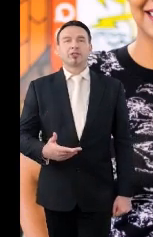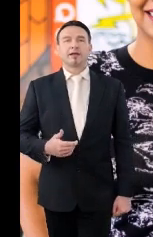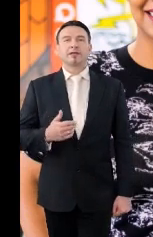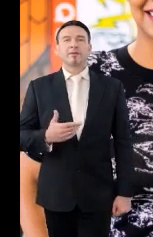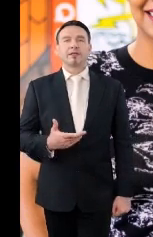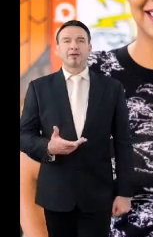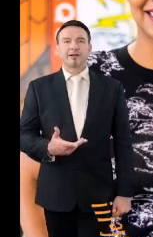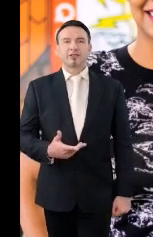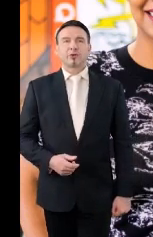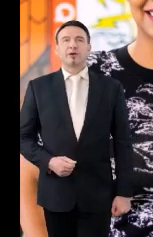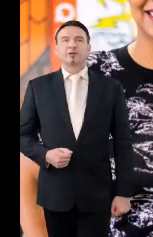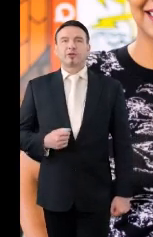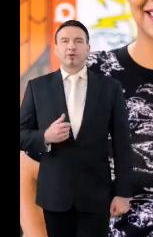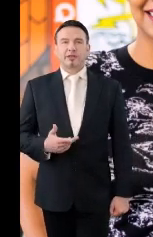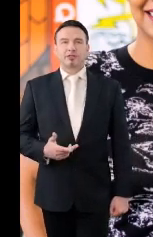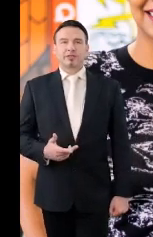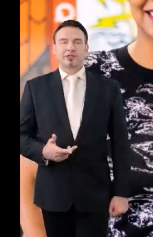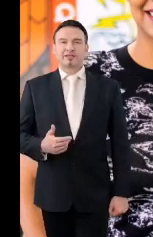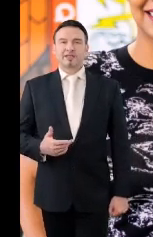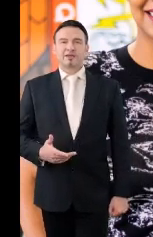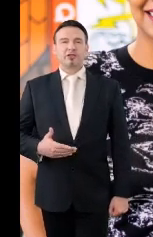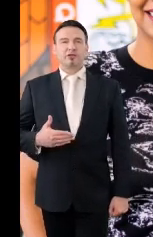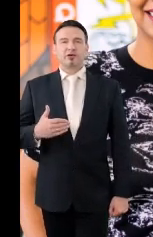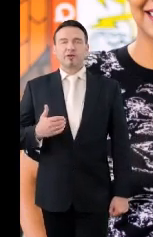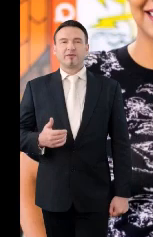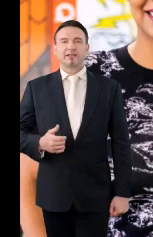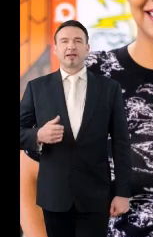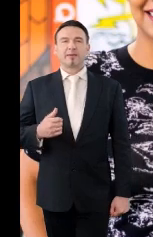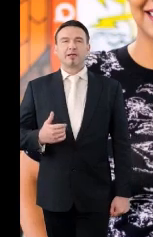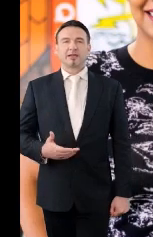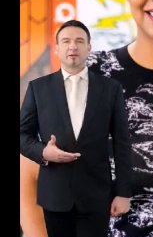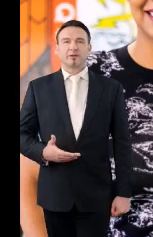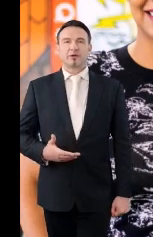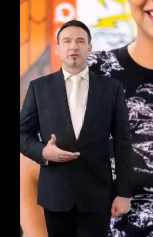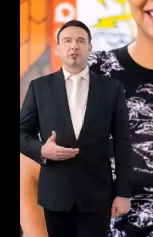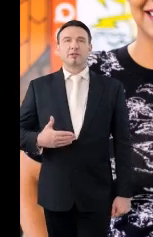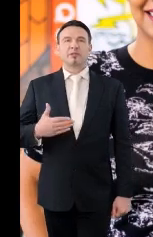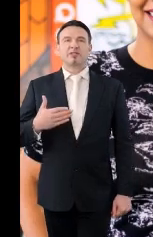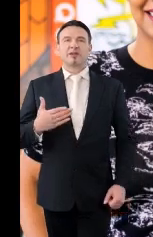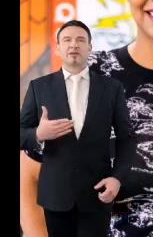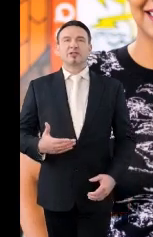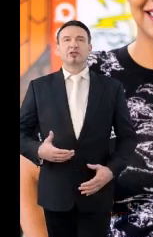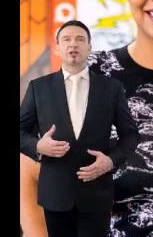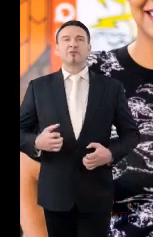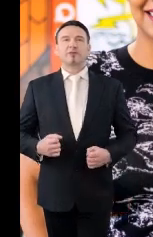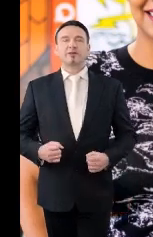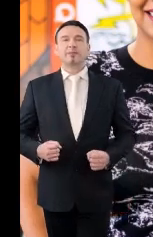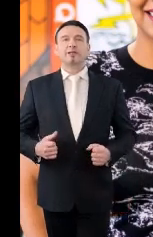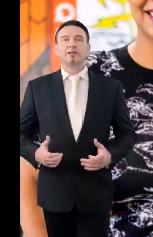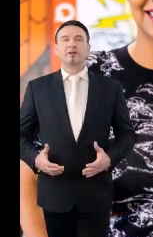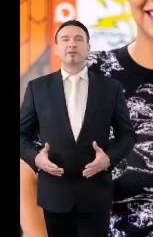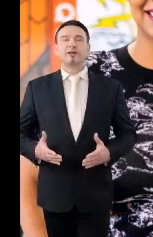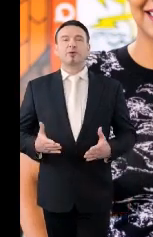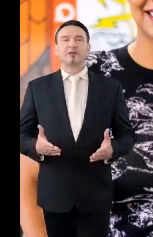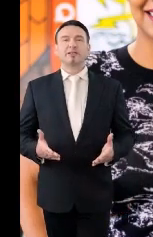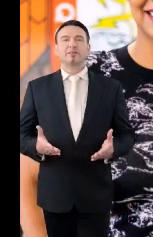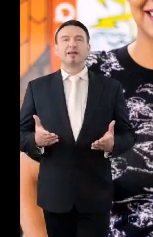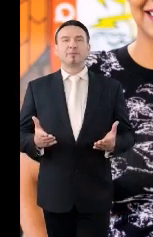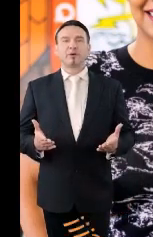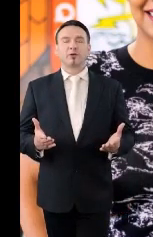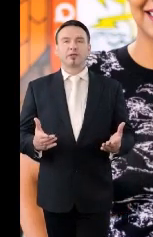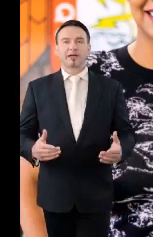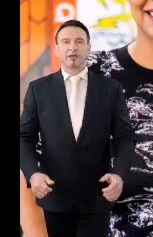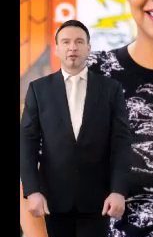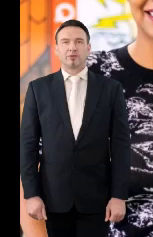alcaldesa Montserrat Caballero aseguró a los tijuanenses que esta decisión no afectará la prestación de los servicios y el funcionamiento del gobierno